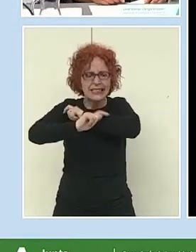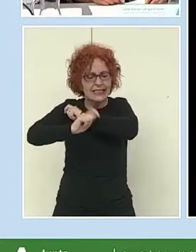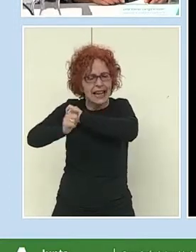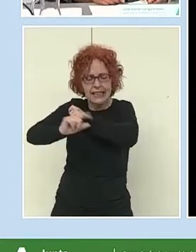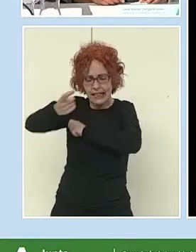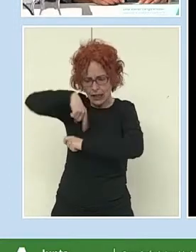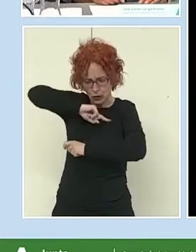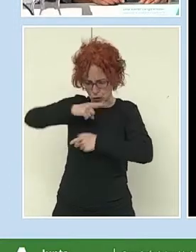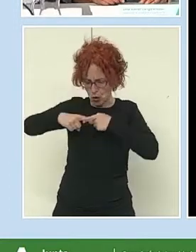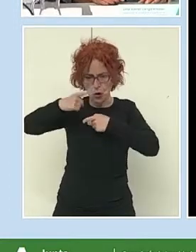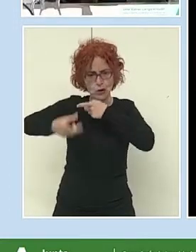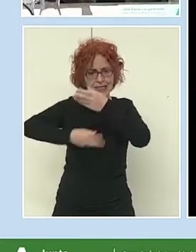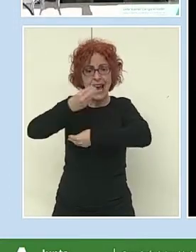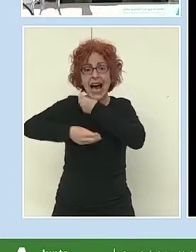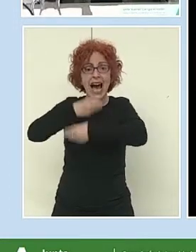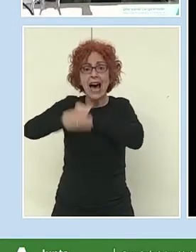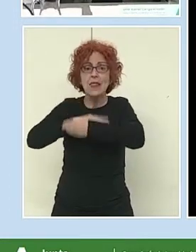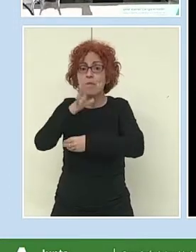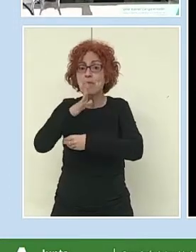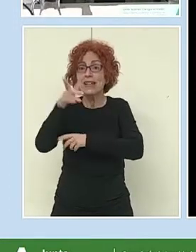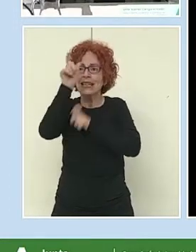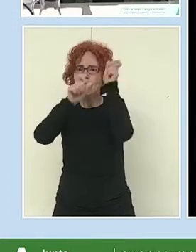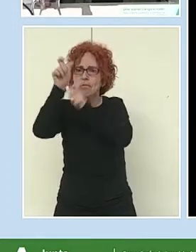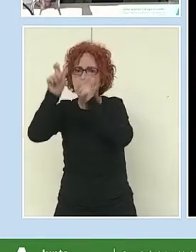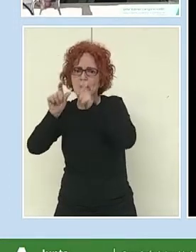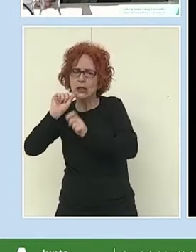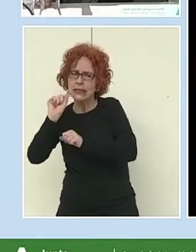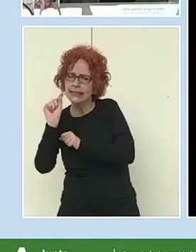ataques, y que así siga, por favor,